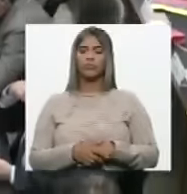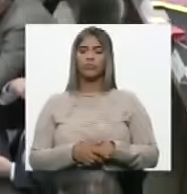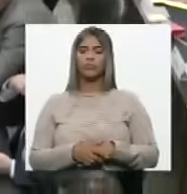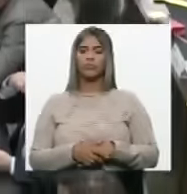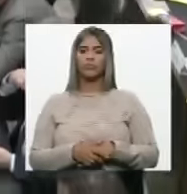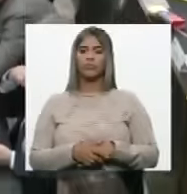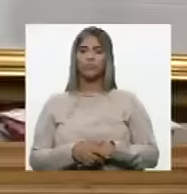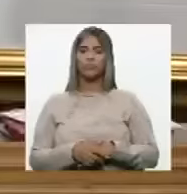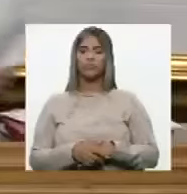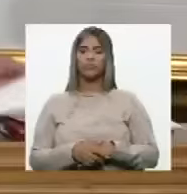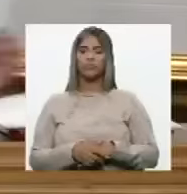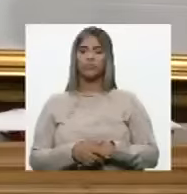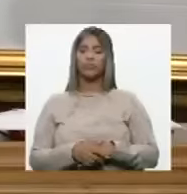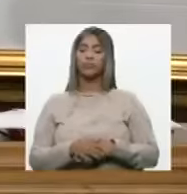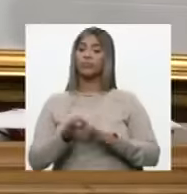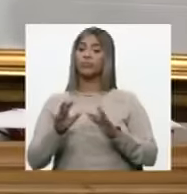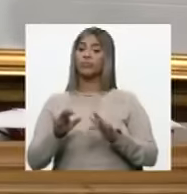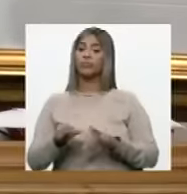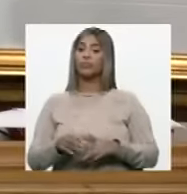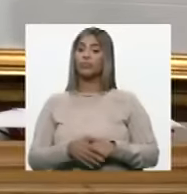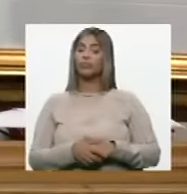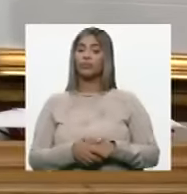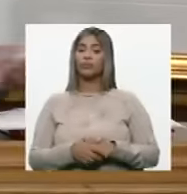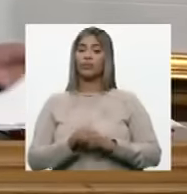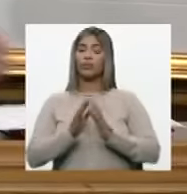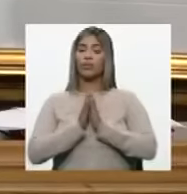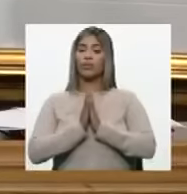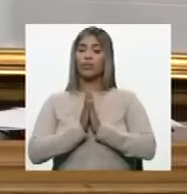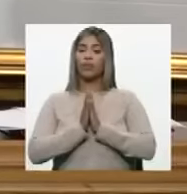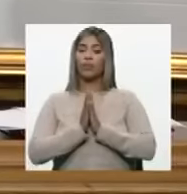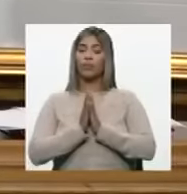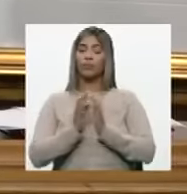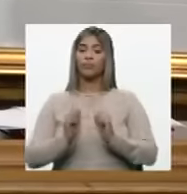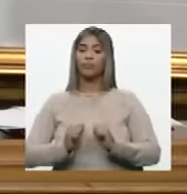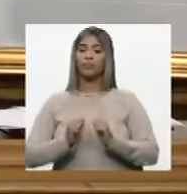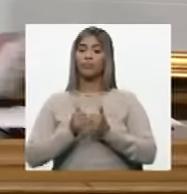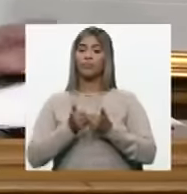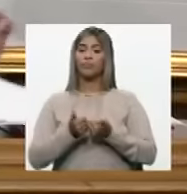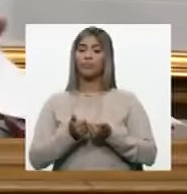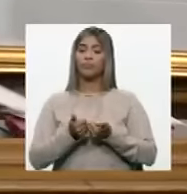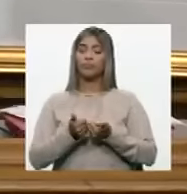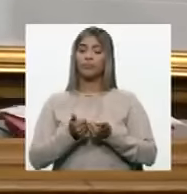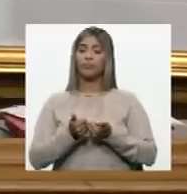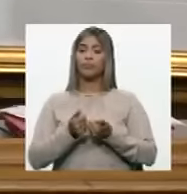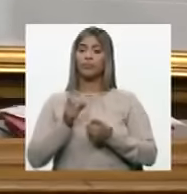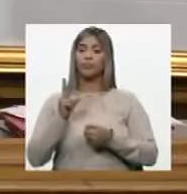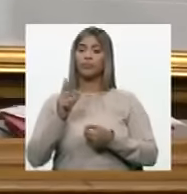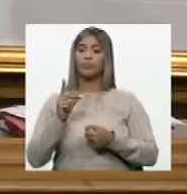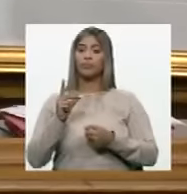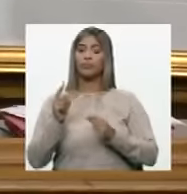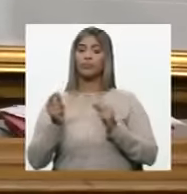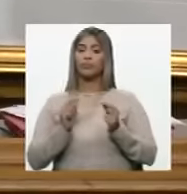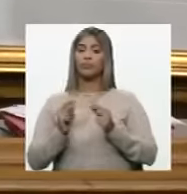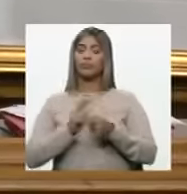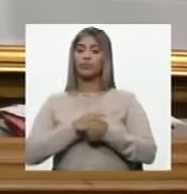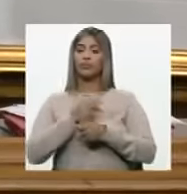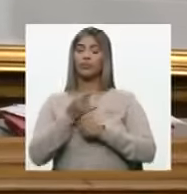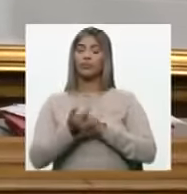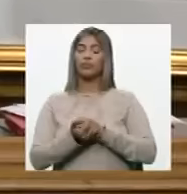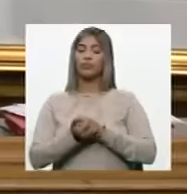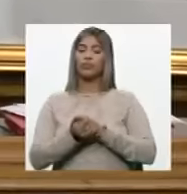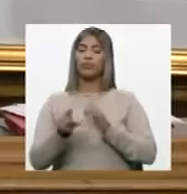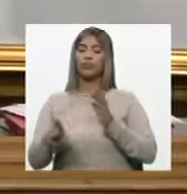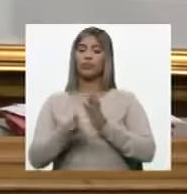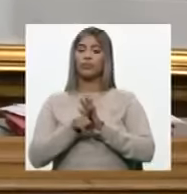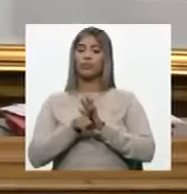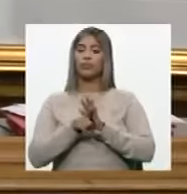Bien, ciudadana secretaria, por favor, dé inicio a la segunda discusión del proyecto de